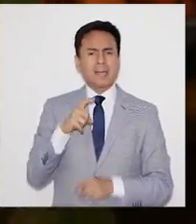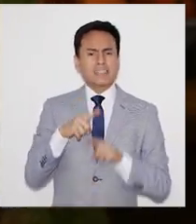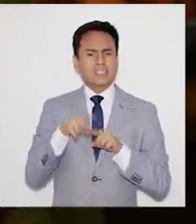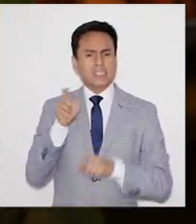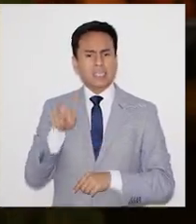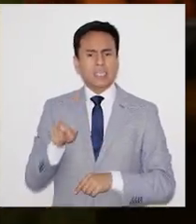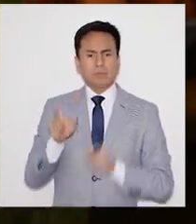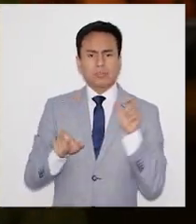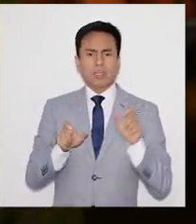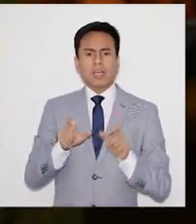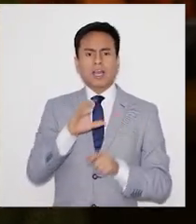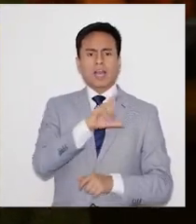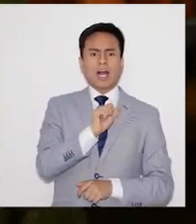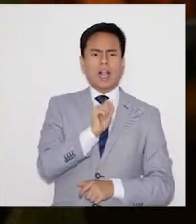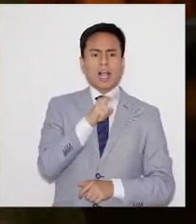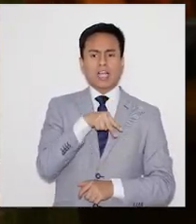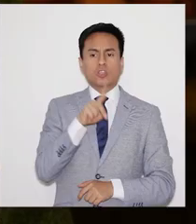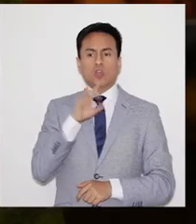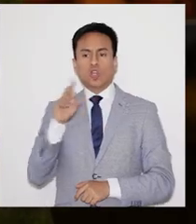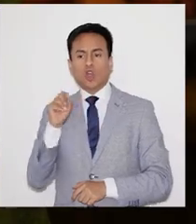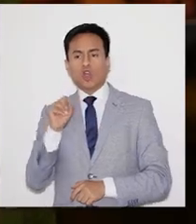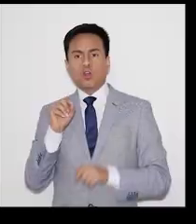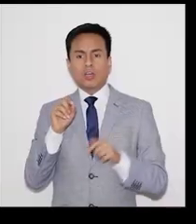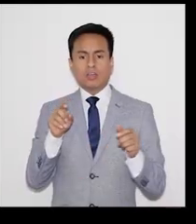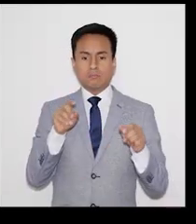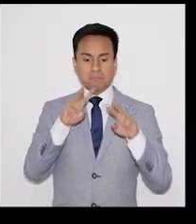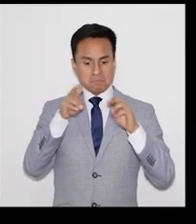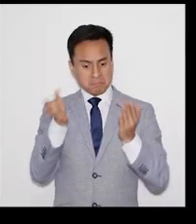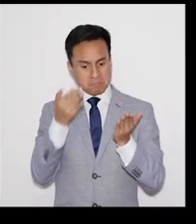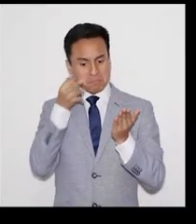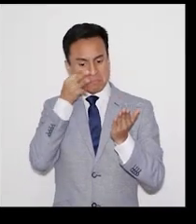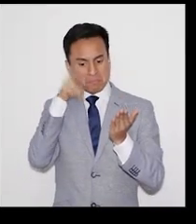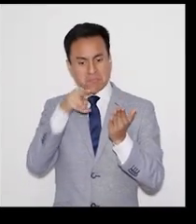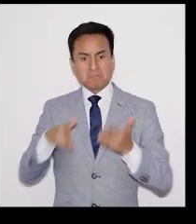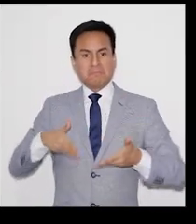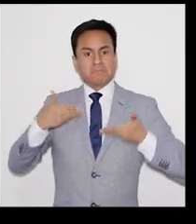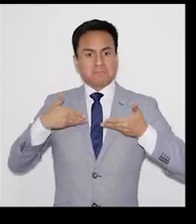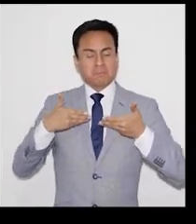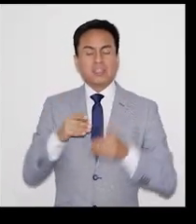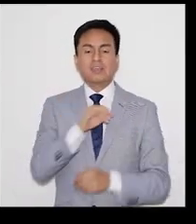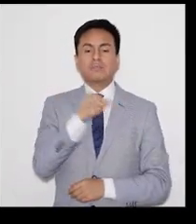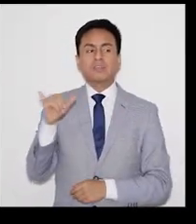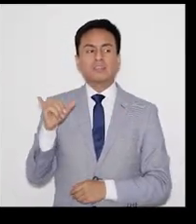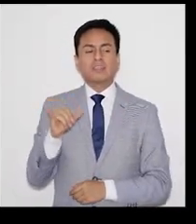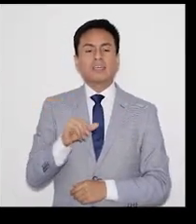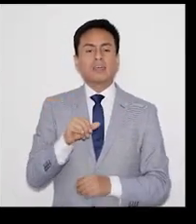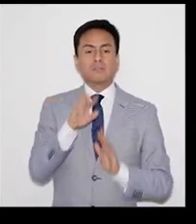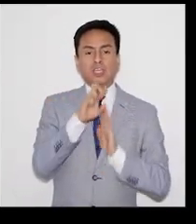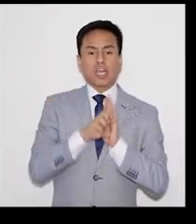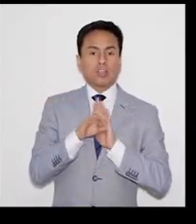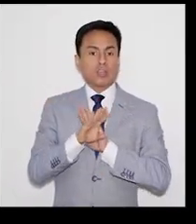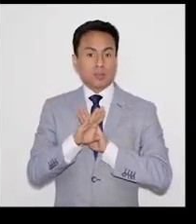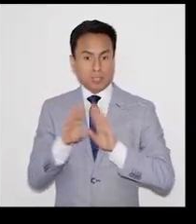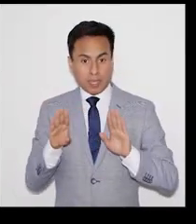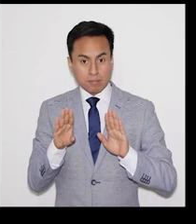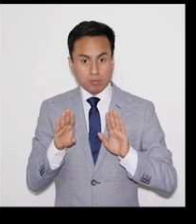Los resultados del Kalantoron los entusiasmó. Entonces, bueno, cuando terminamos el Kalantoron